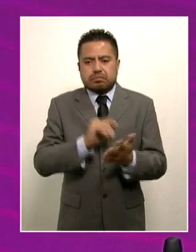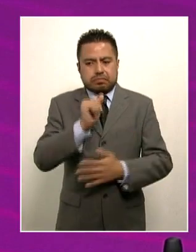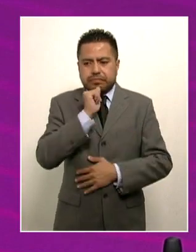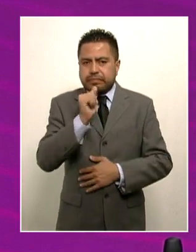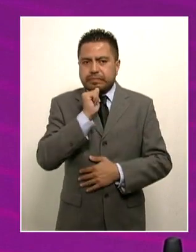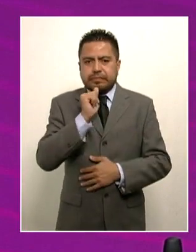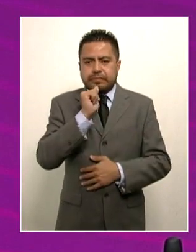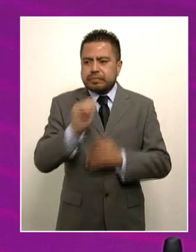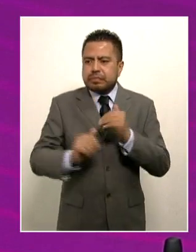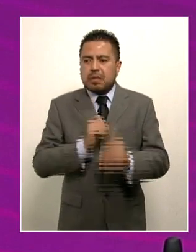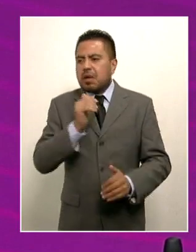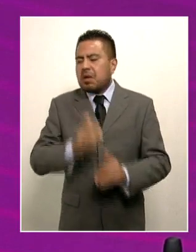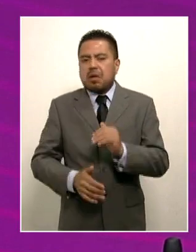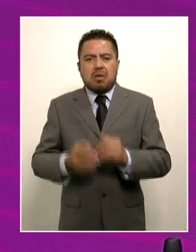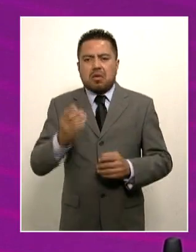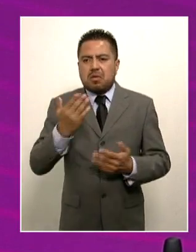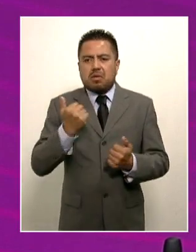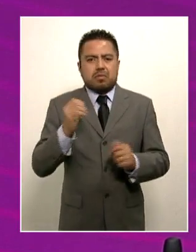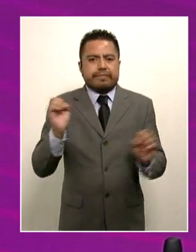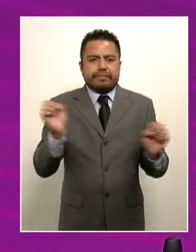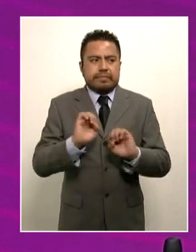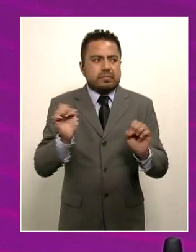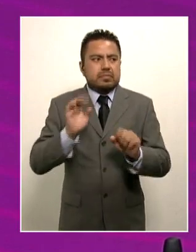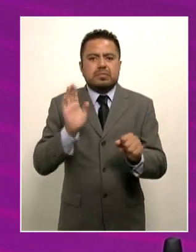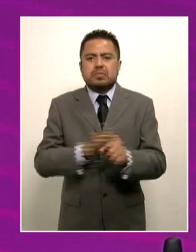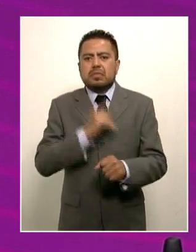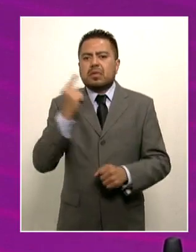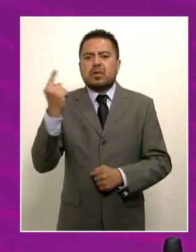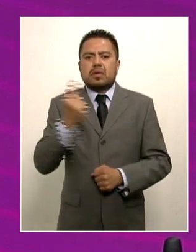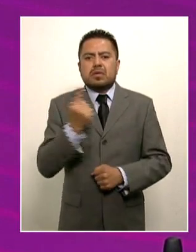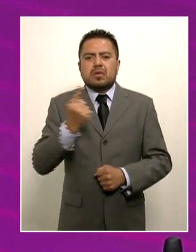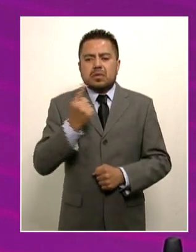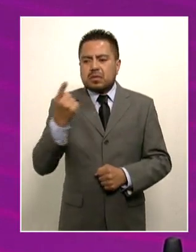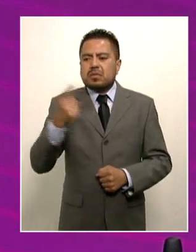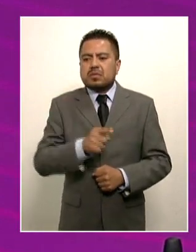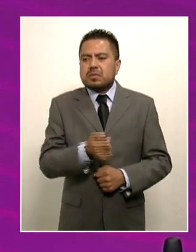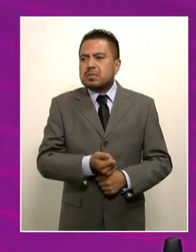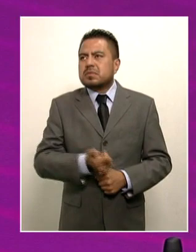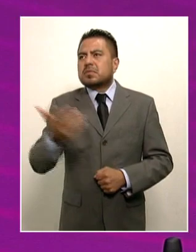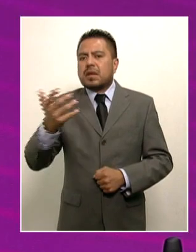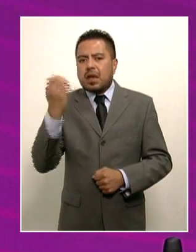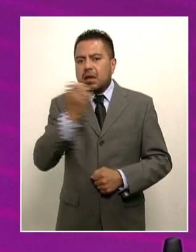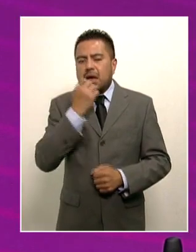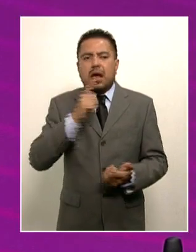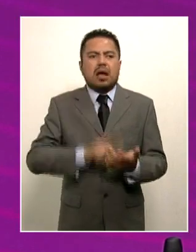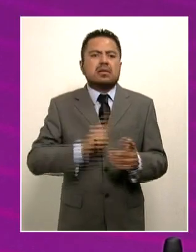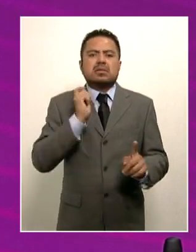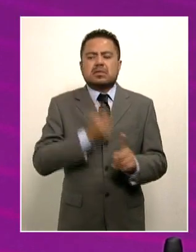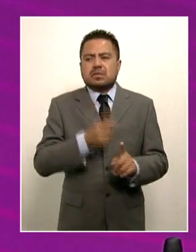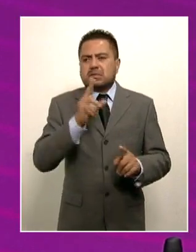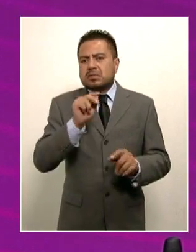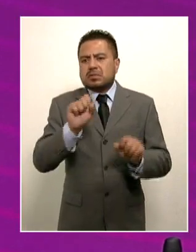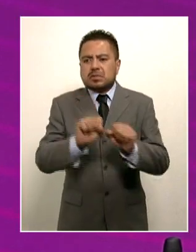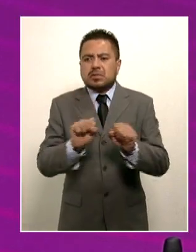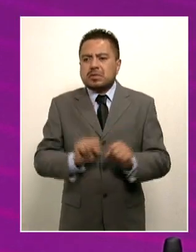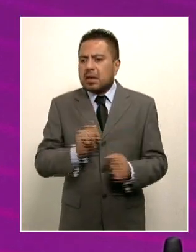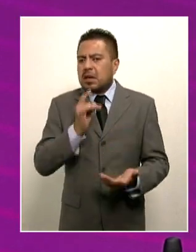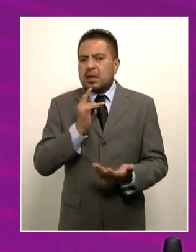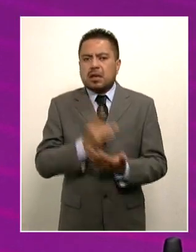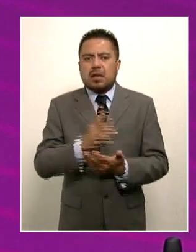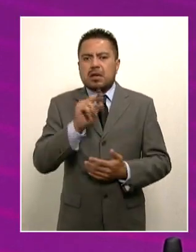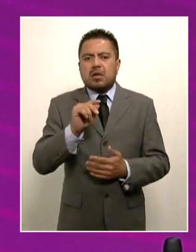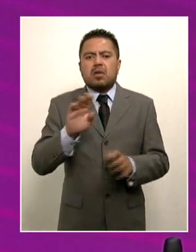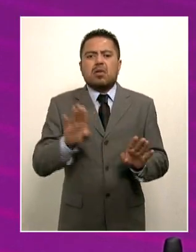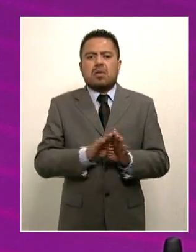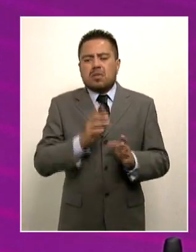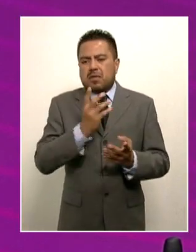se concreta en específico, ¿no? Porque pues, mandar a la escuela a alguien no significa nada más tenerlo en un salón, ¿no? Como si fuera una